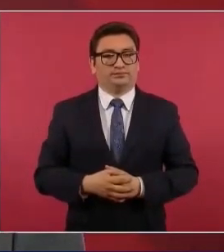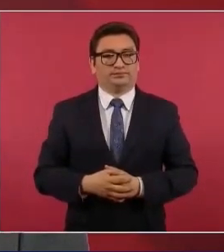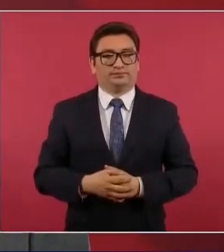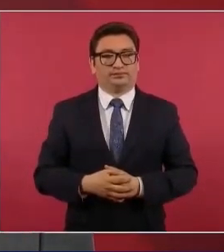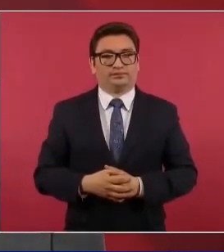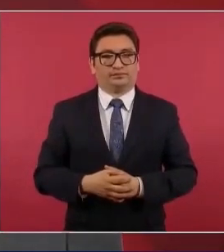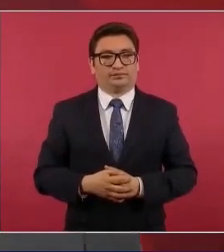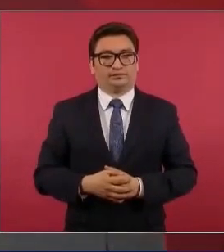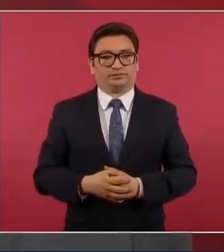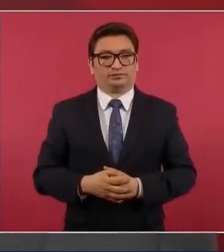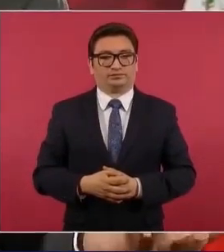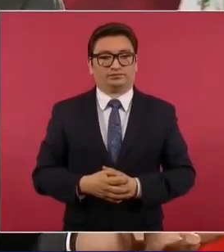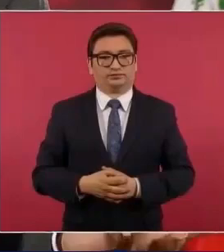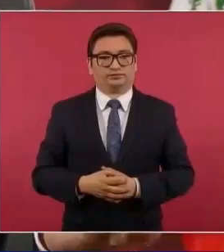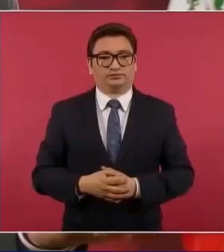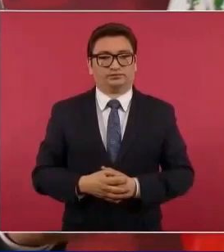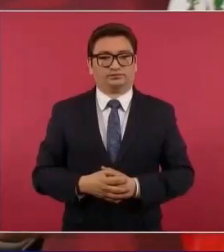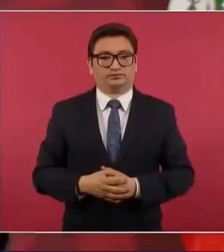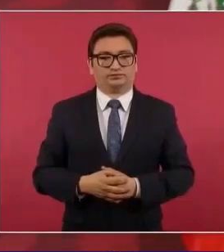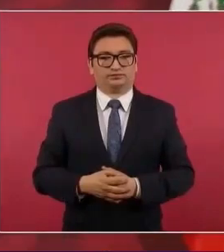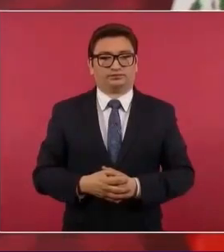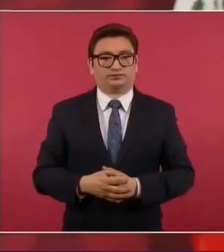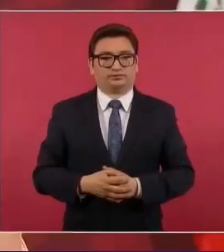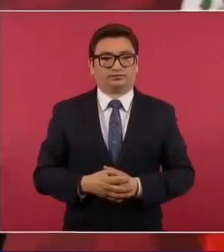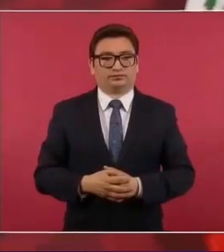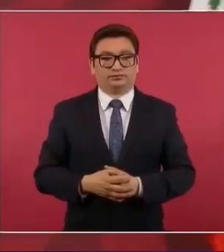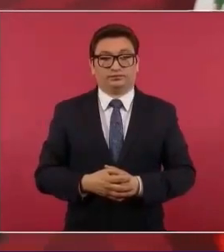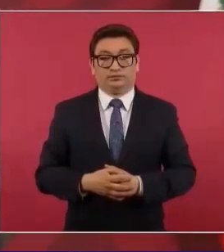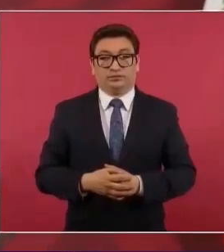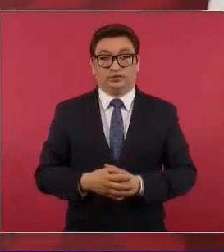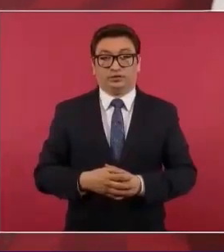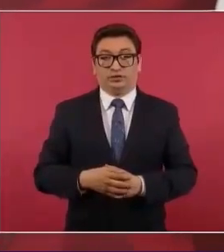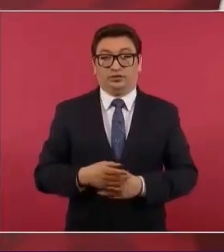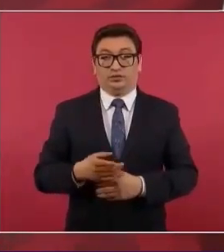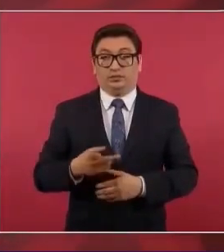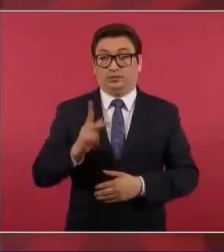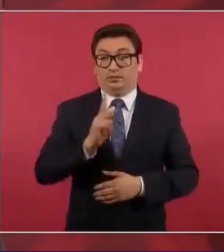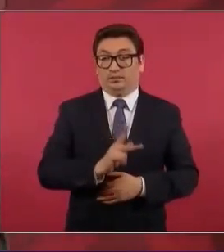no hay nadie como García Luna.